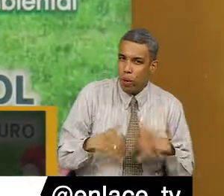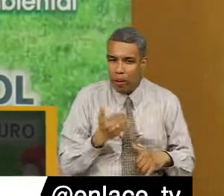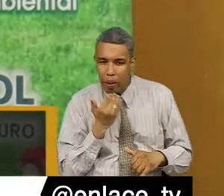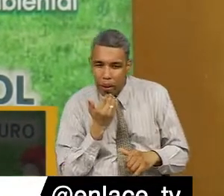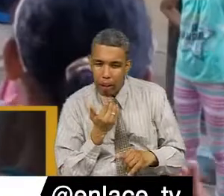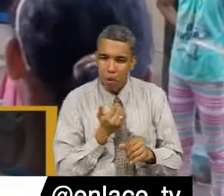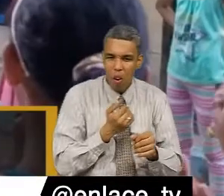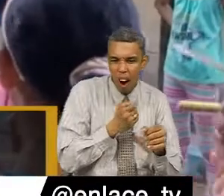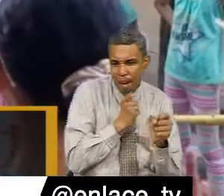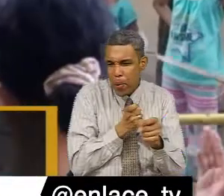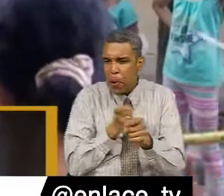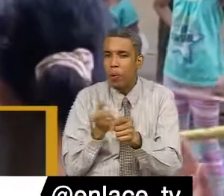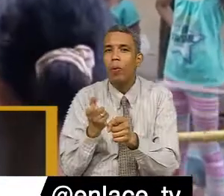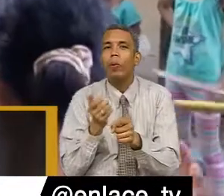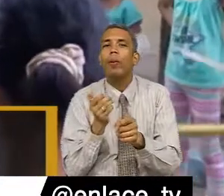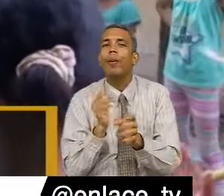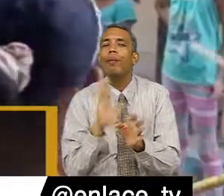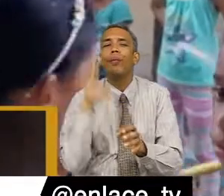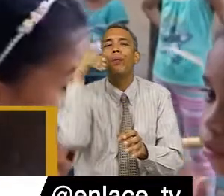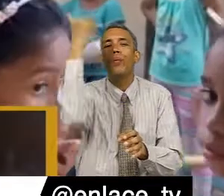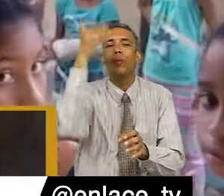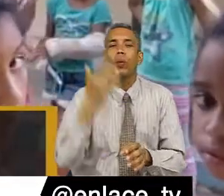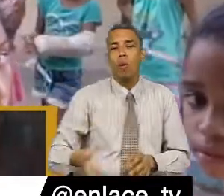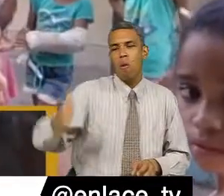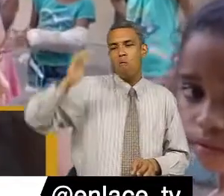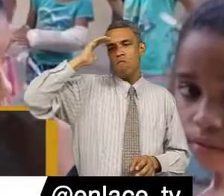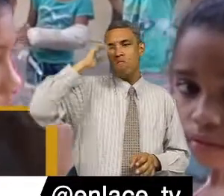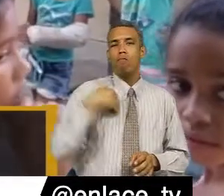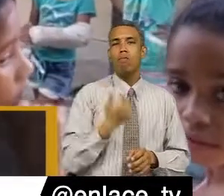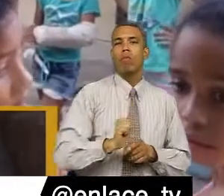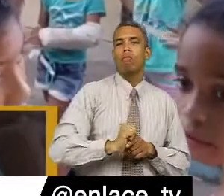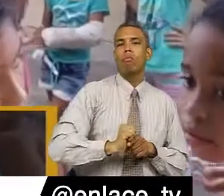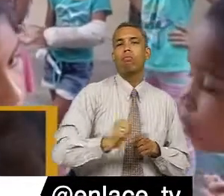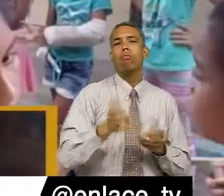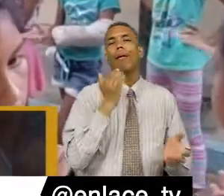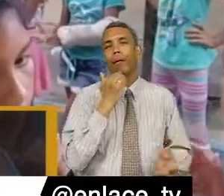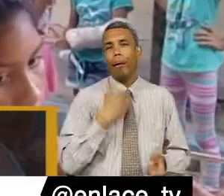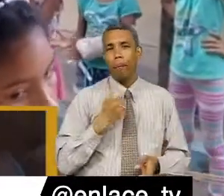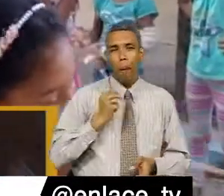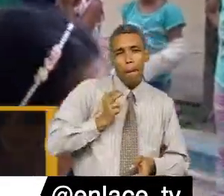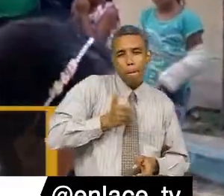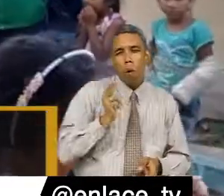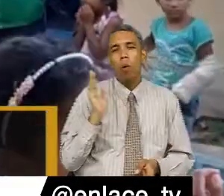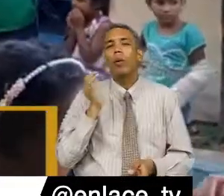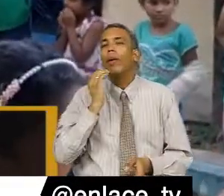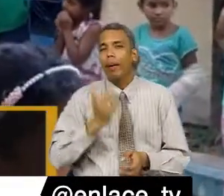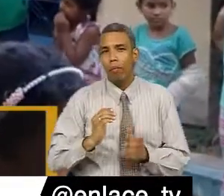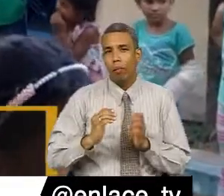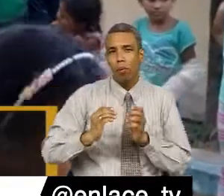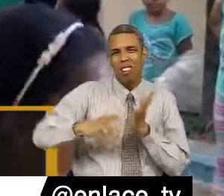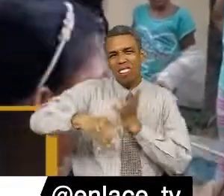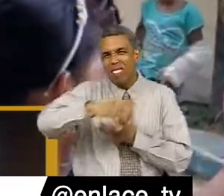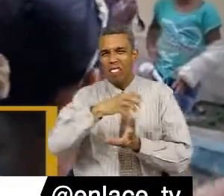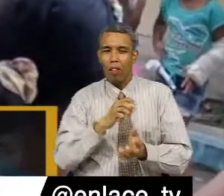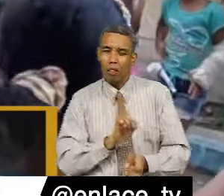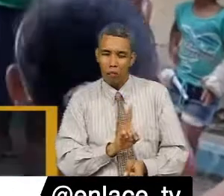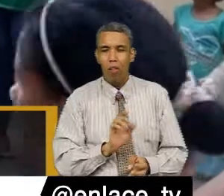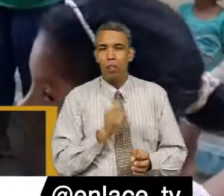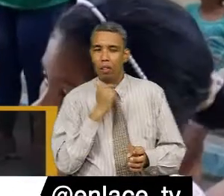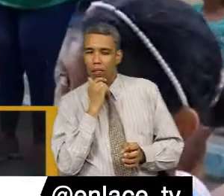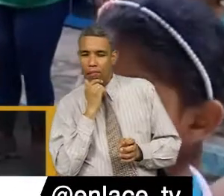contravenciones y delitos como se ha visto últimamente. Bueno, a través de las juntas de acción comunal, a través de